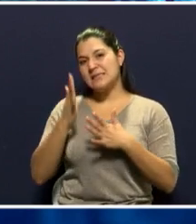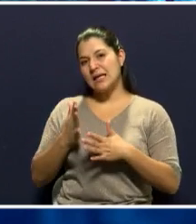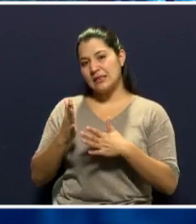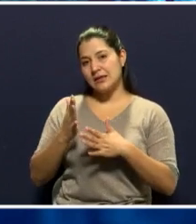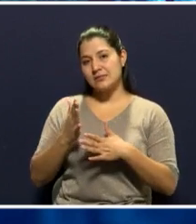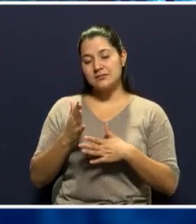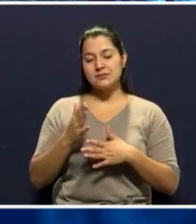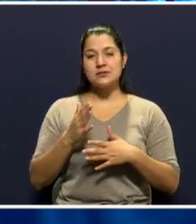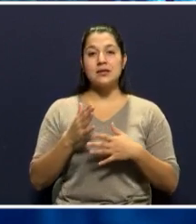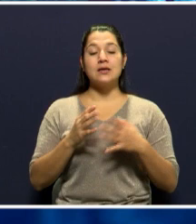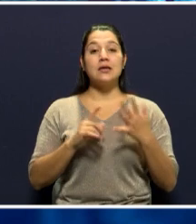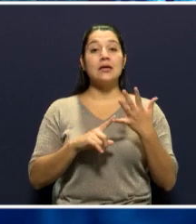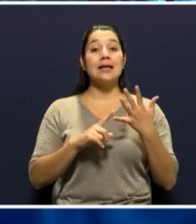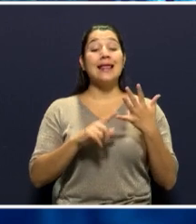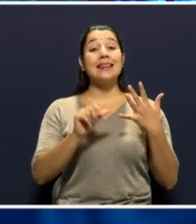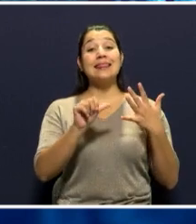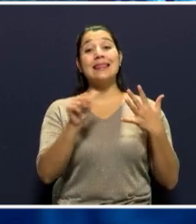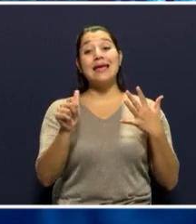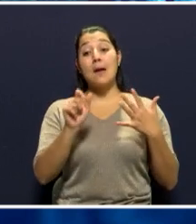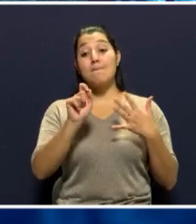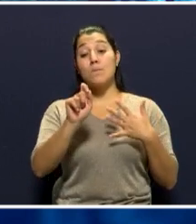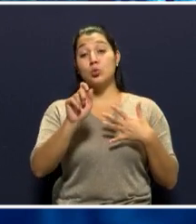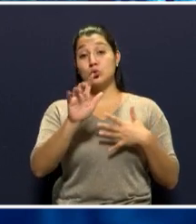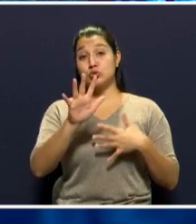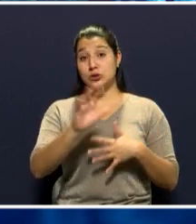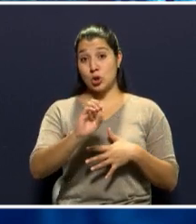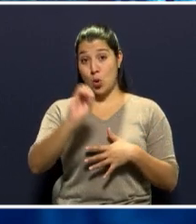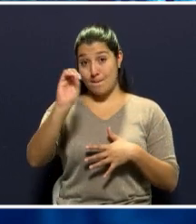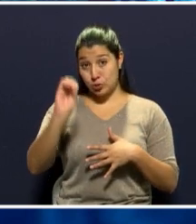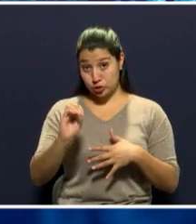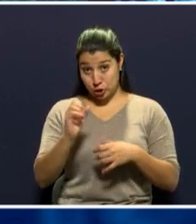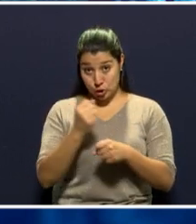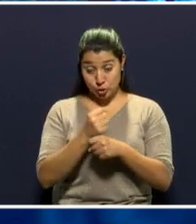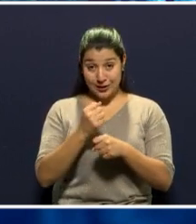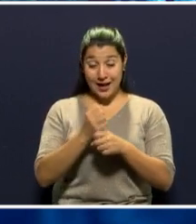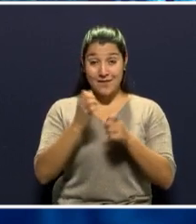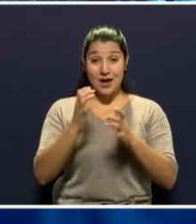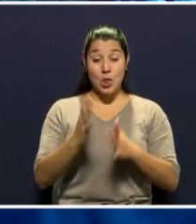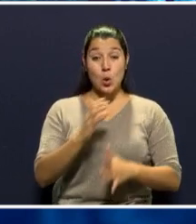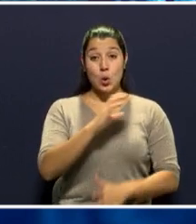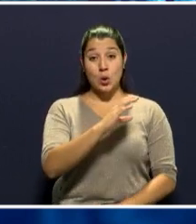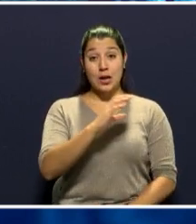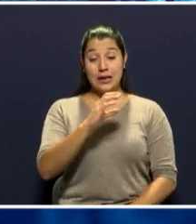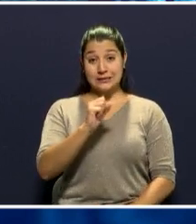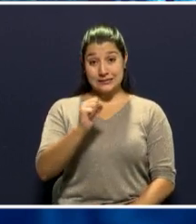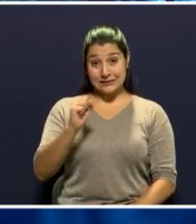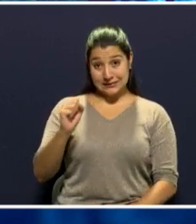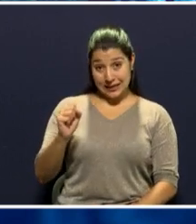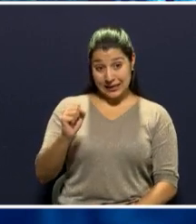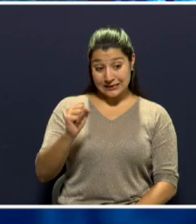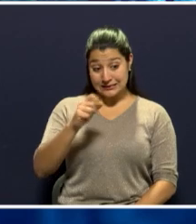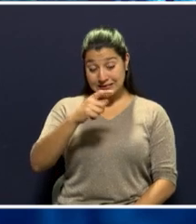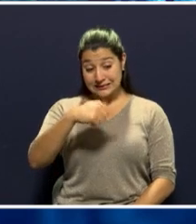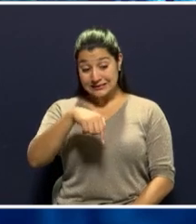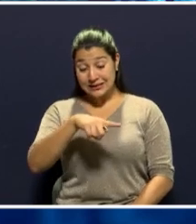10.5% de las personas, de los empleados de la Caja que se